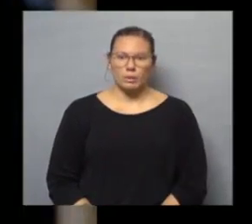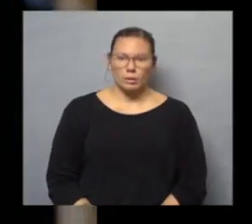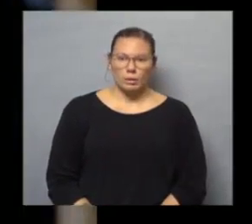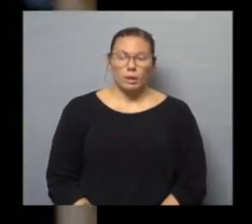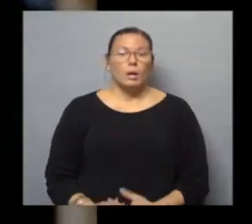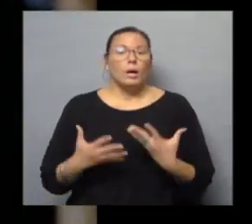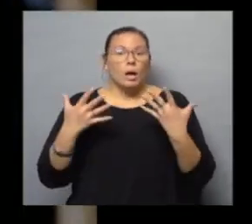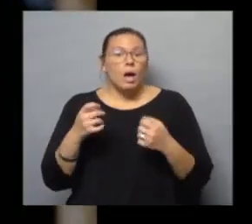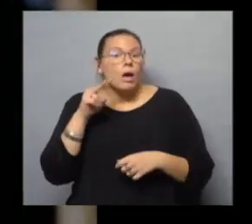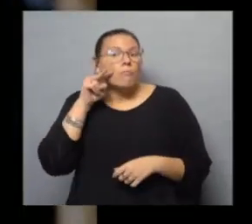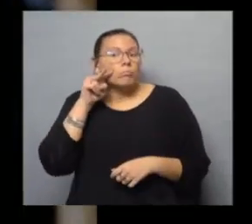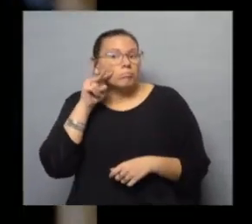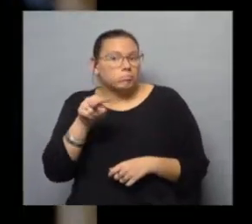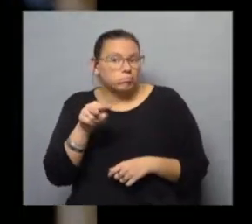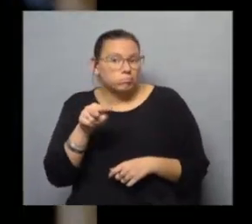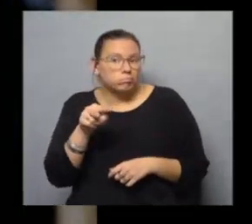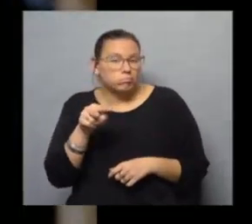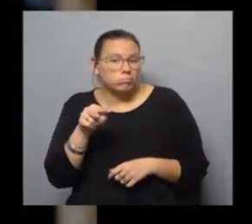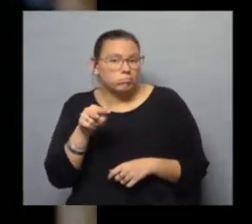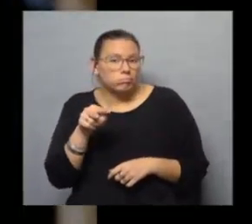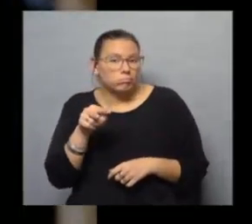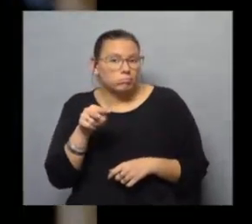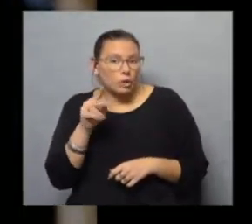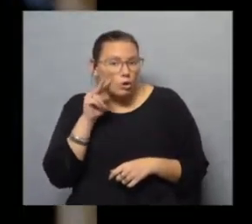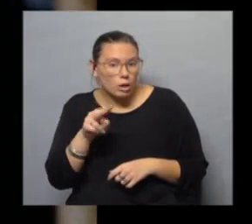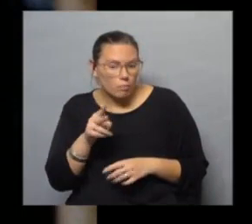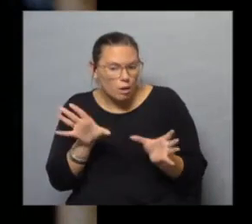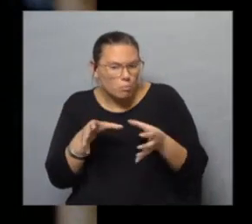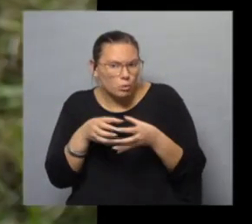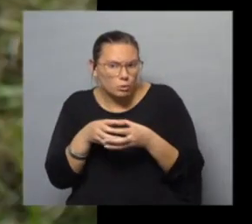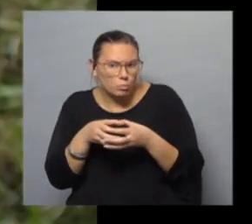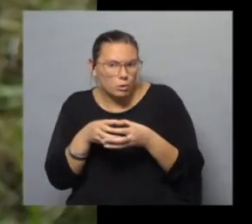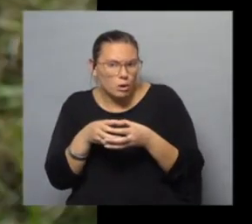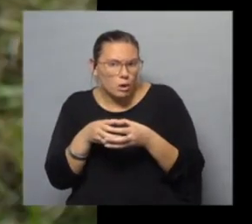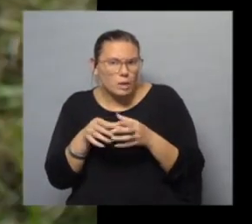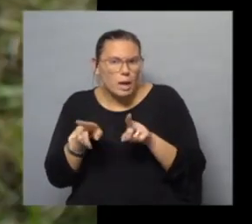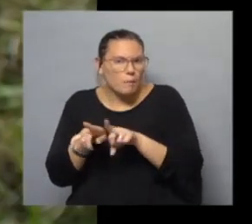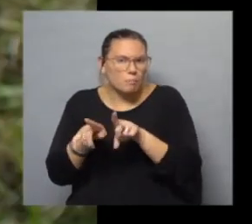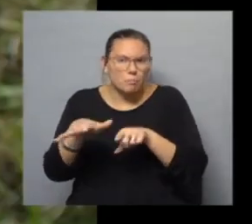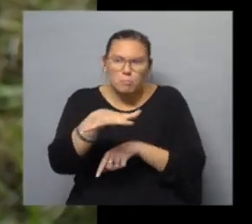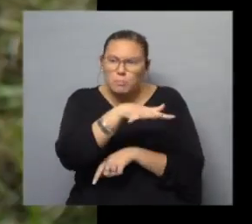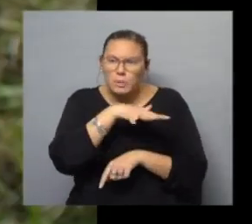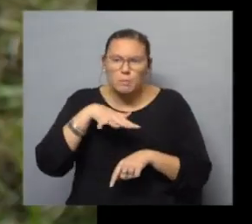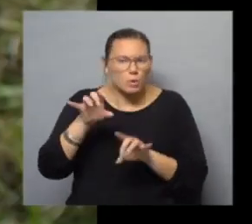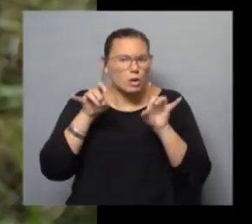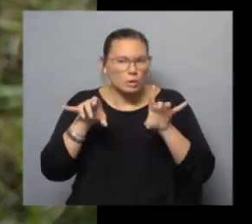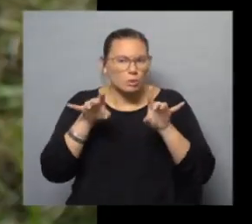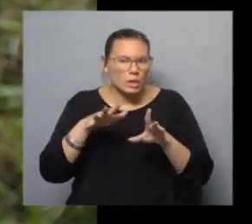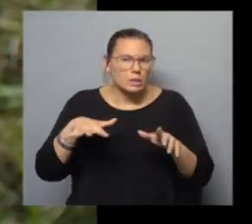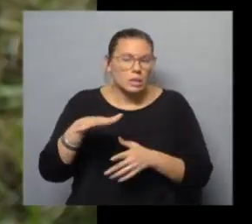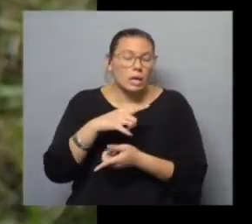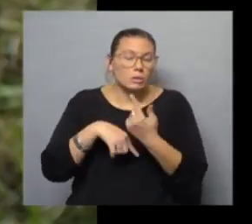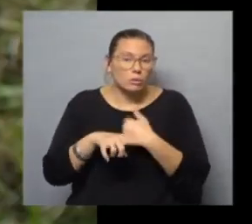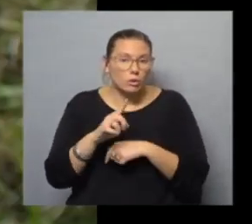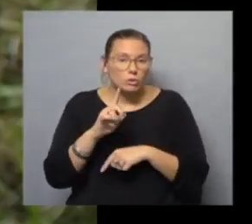Lo que quisimos ver es si lo que estábamos viendo en la colección era reflejo de lo que estaba ocurriendo en la naturaleza. Entonces lo que